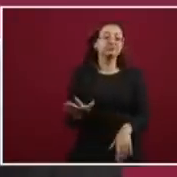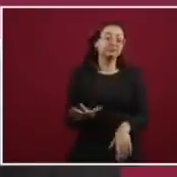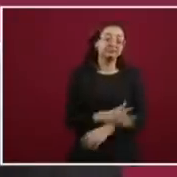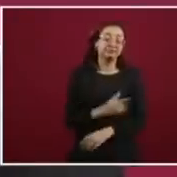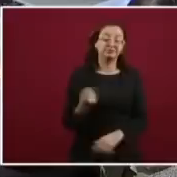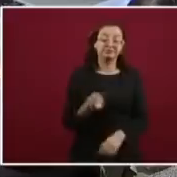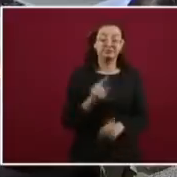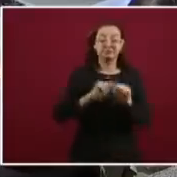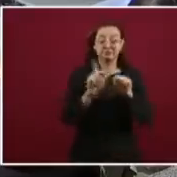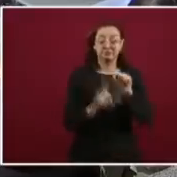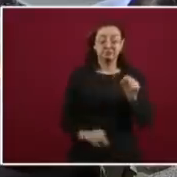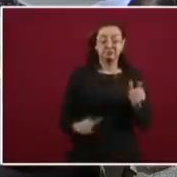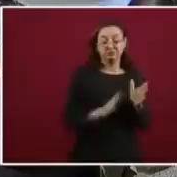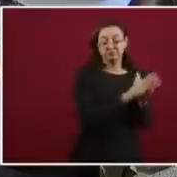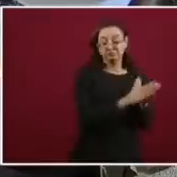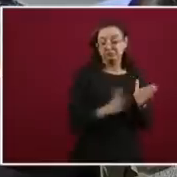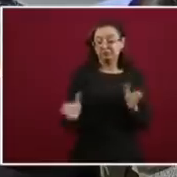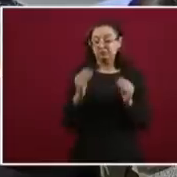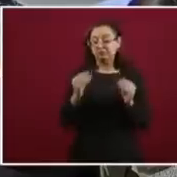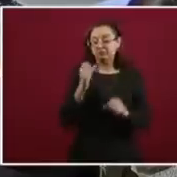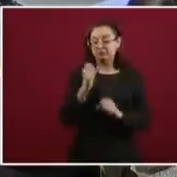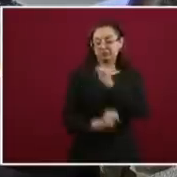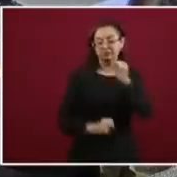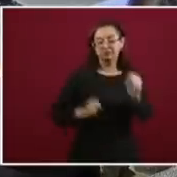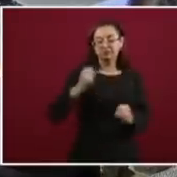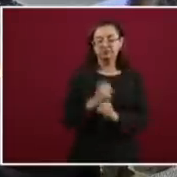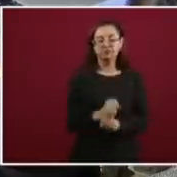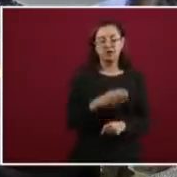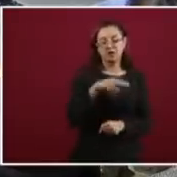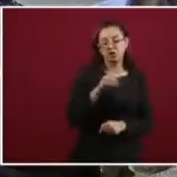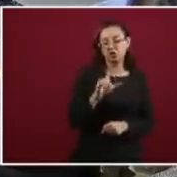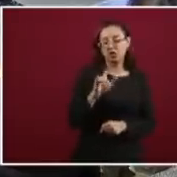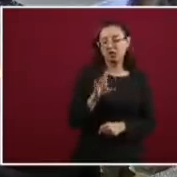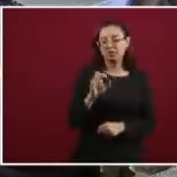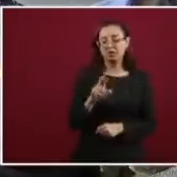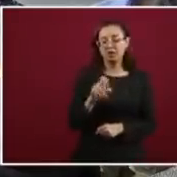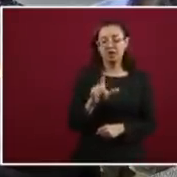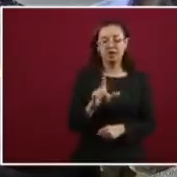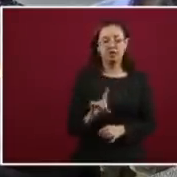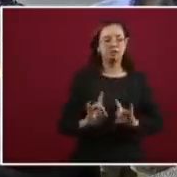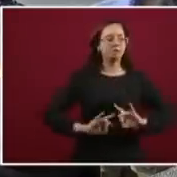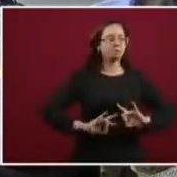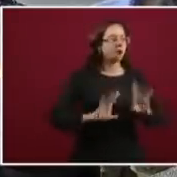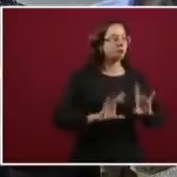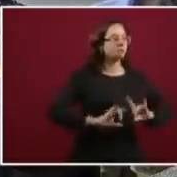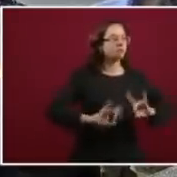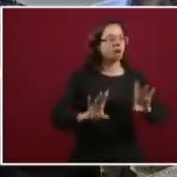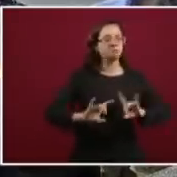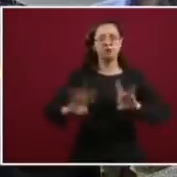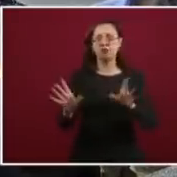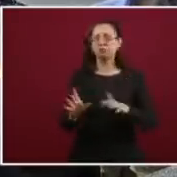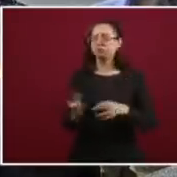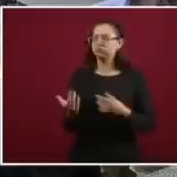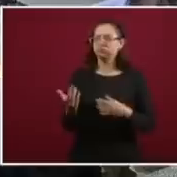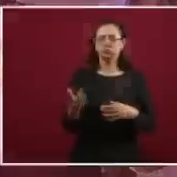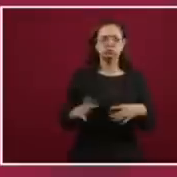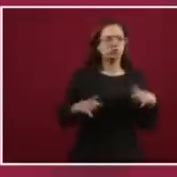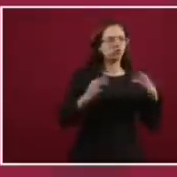neoliberal es de la noche a la mañana surgieron y empresarios